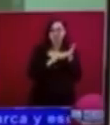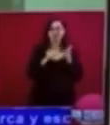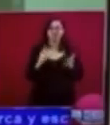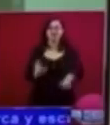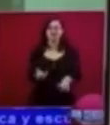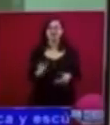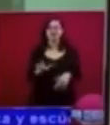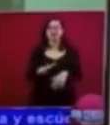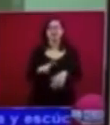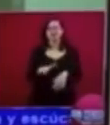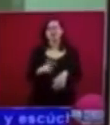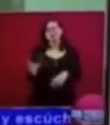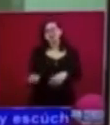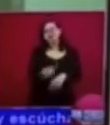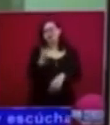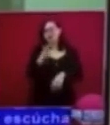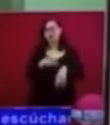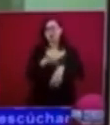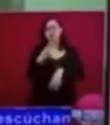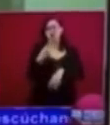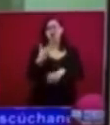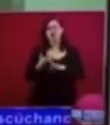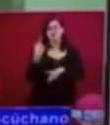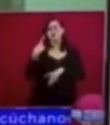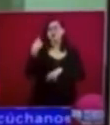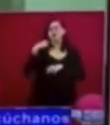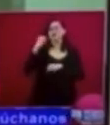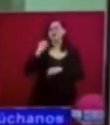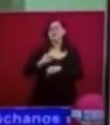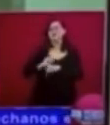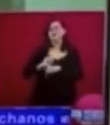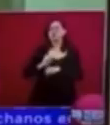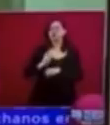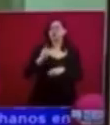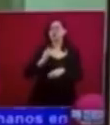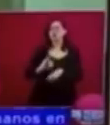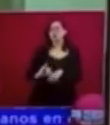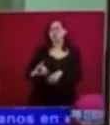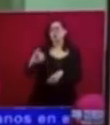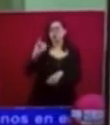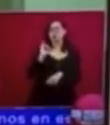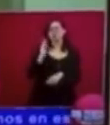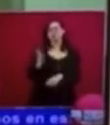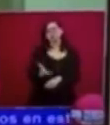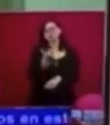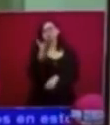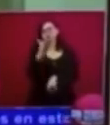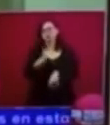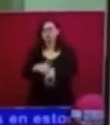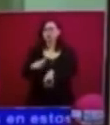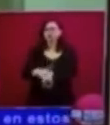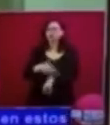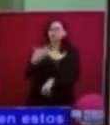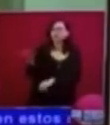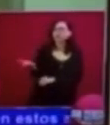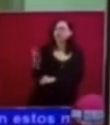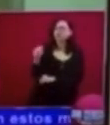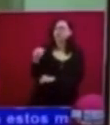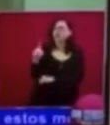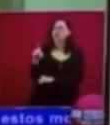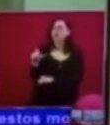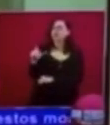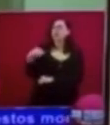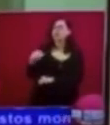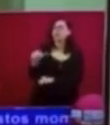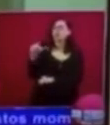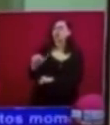Es doloroso ver que Televisa, que Azteca, que los mismos de siempre